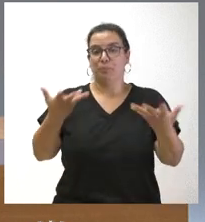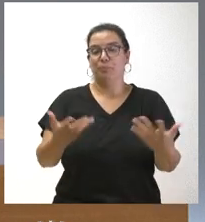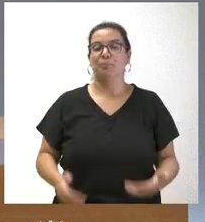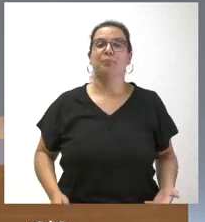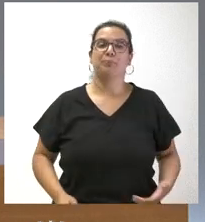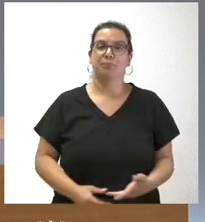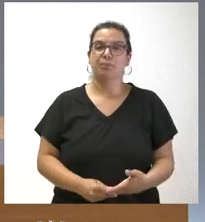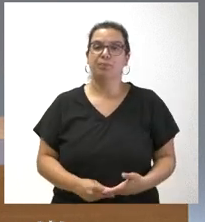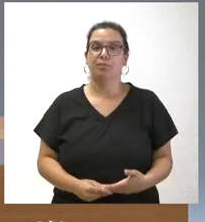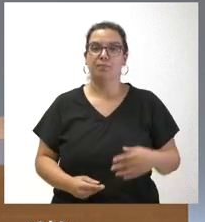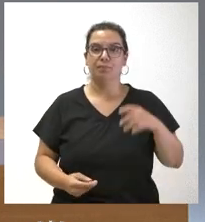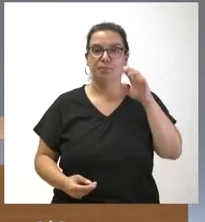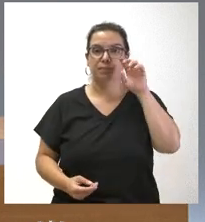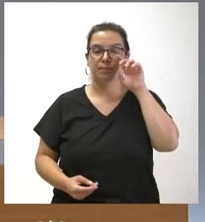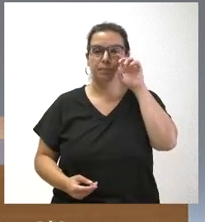tanto